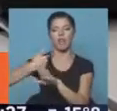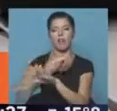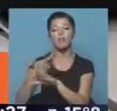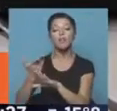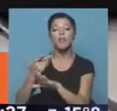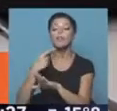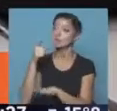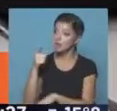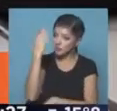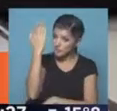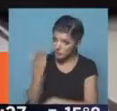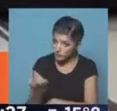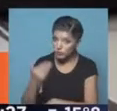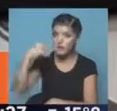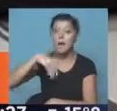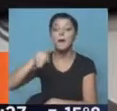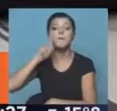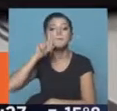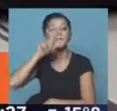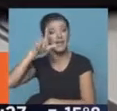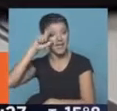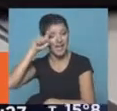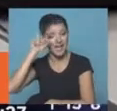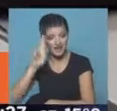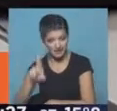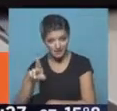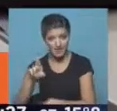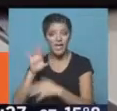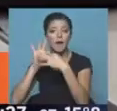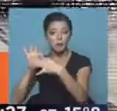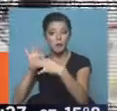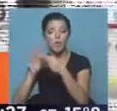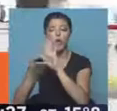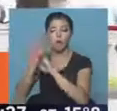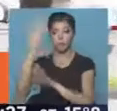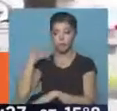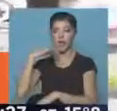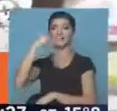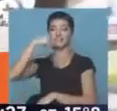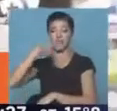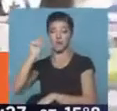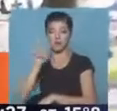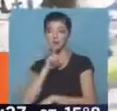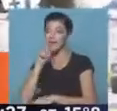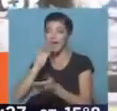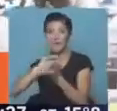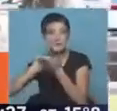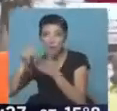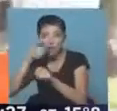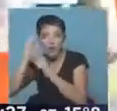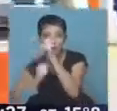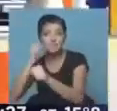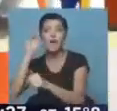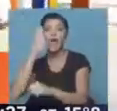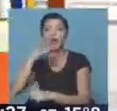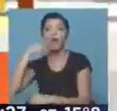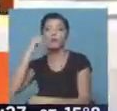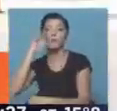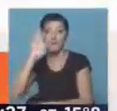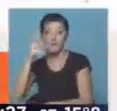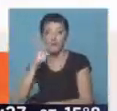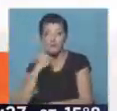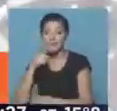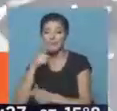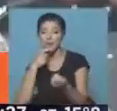que Marcelo Miller, ex brazo derecho de Janot, es el abogado de JBS que negoció el acuerdo de delación